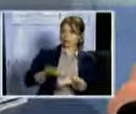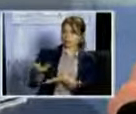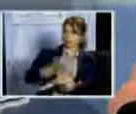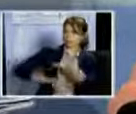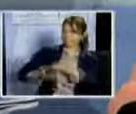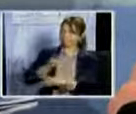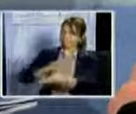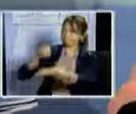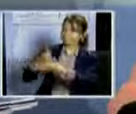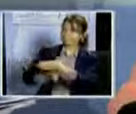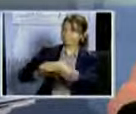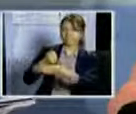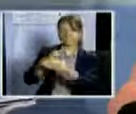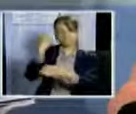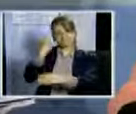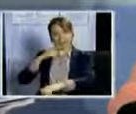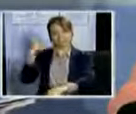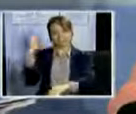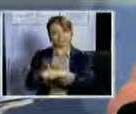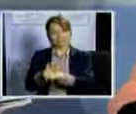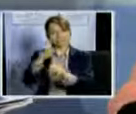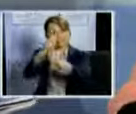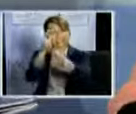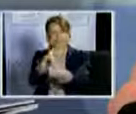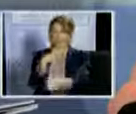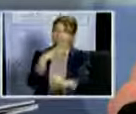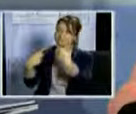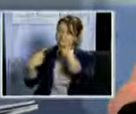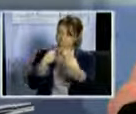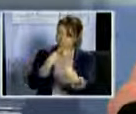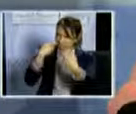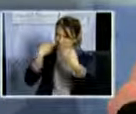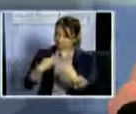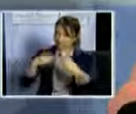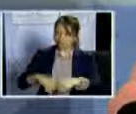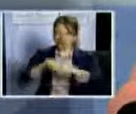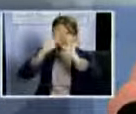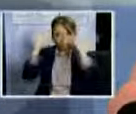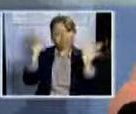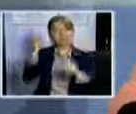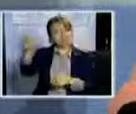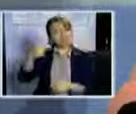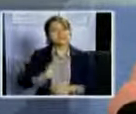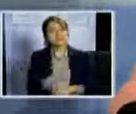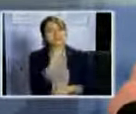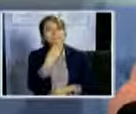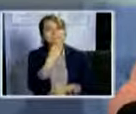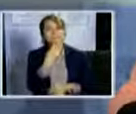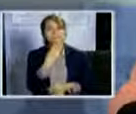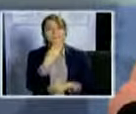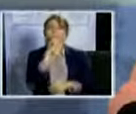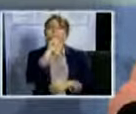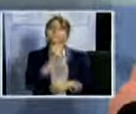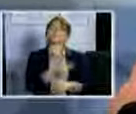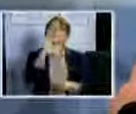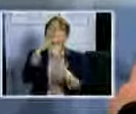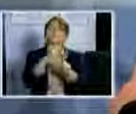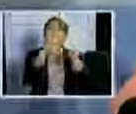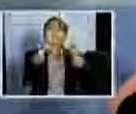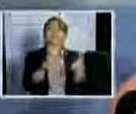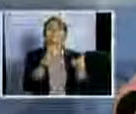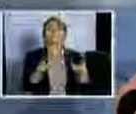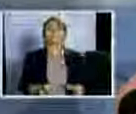temas. Bueno, finalmente sobre el tema del Consejo de Seguridad, que también es muy preocupante